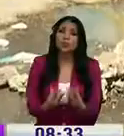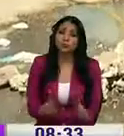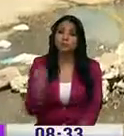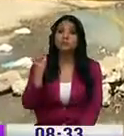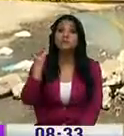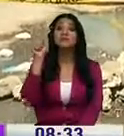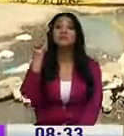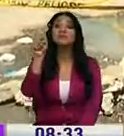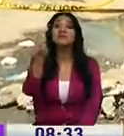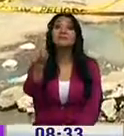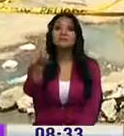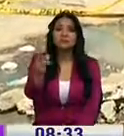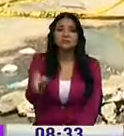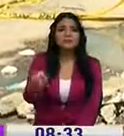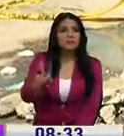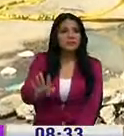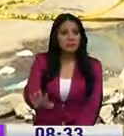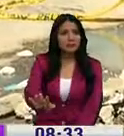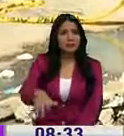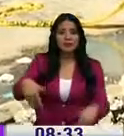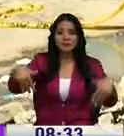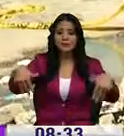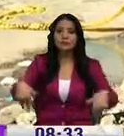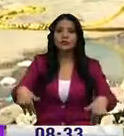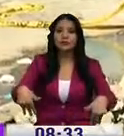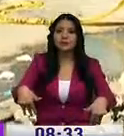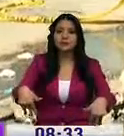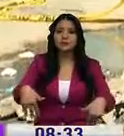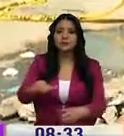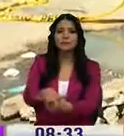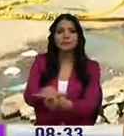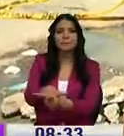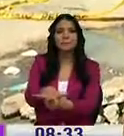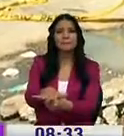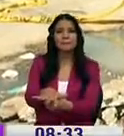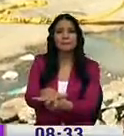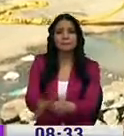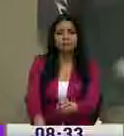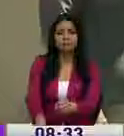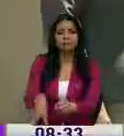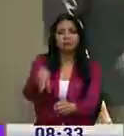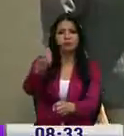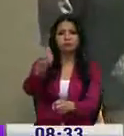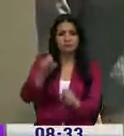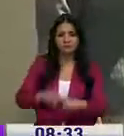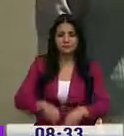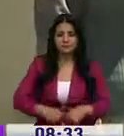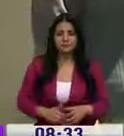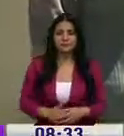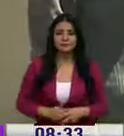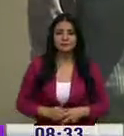la... de los sifones que están colapsados, que están llenos de tierra. Informó Carolina Cuenca.